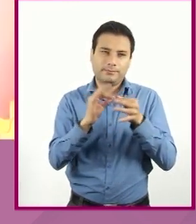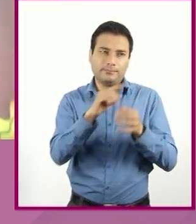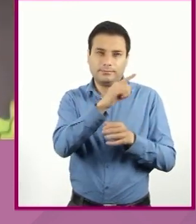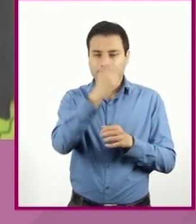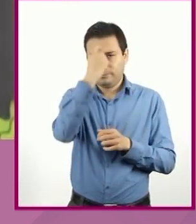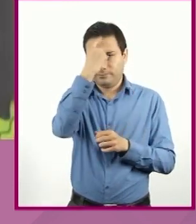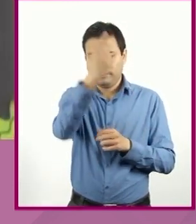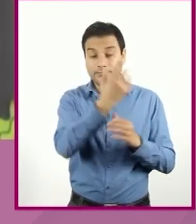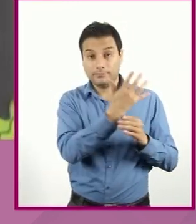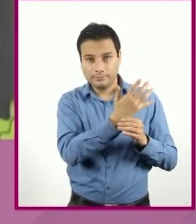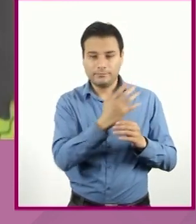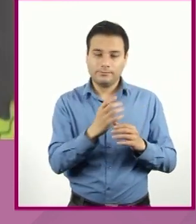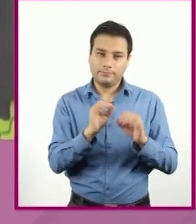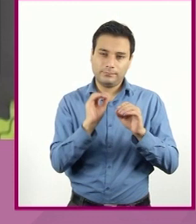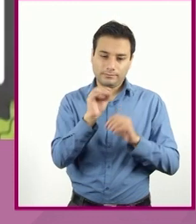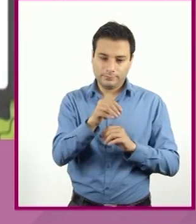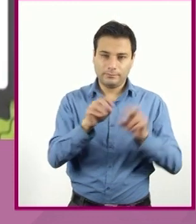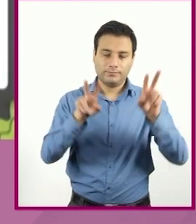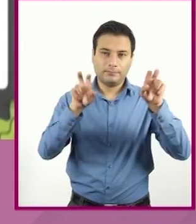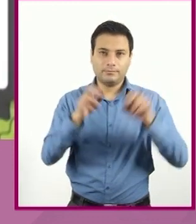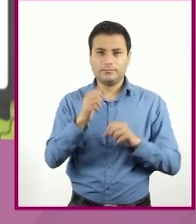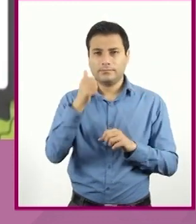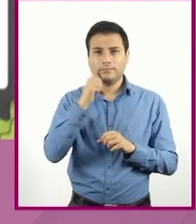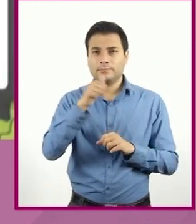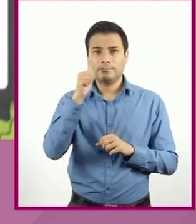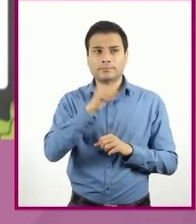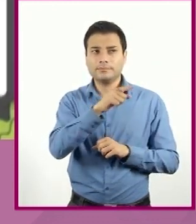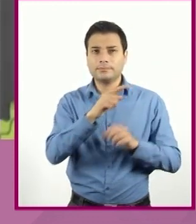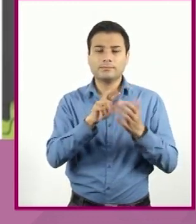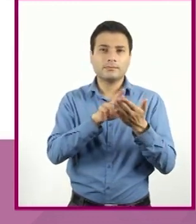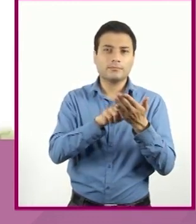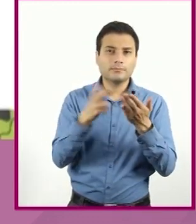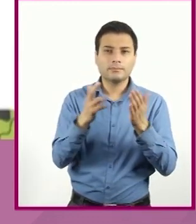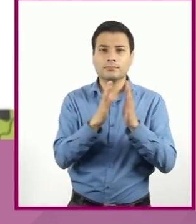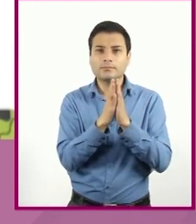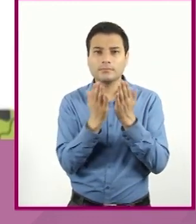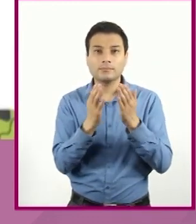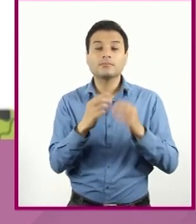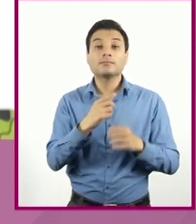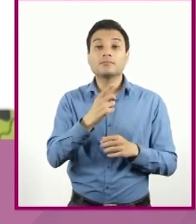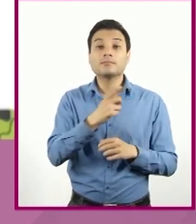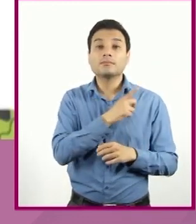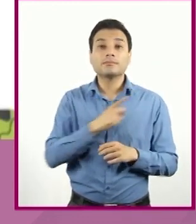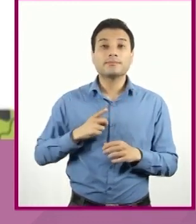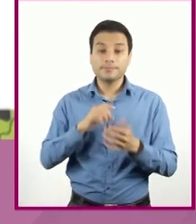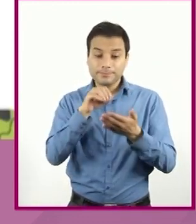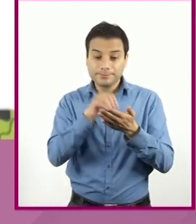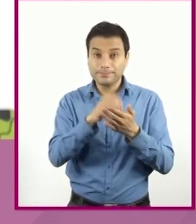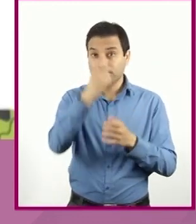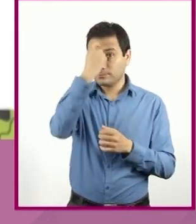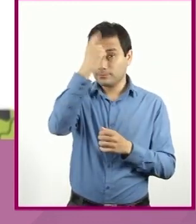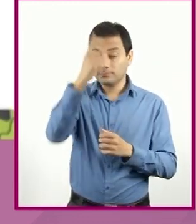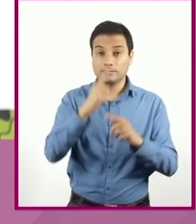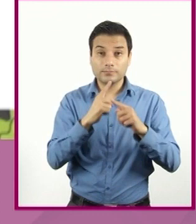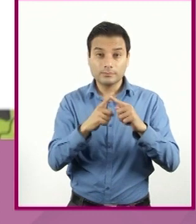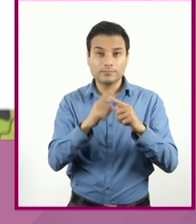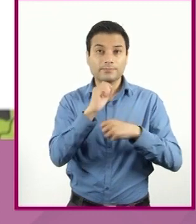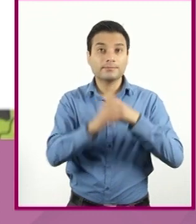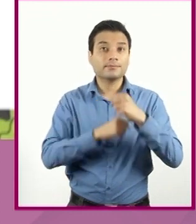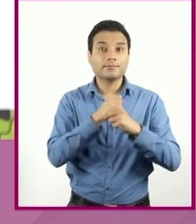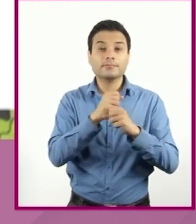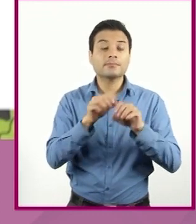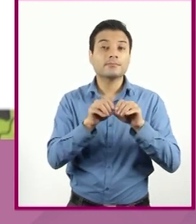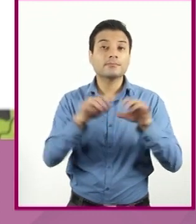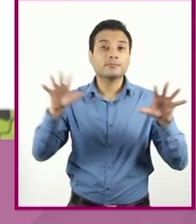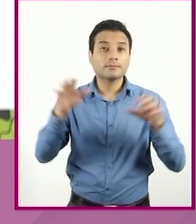autores. Por lo general, al citar una obra, se indica además de su autor, el año en que se publicó, el nombre de